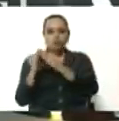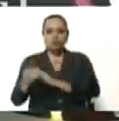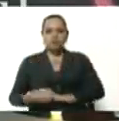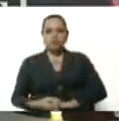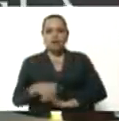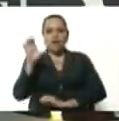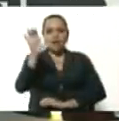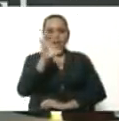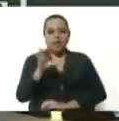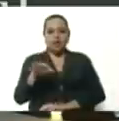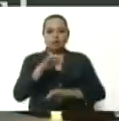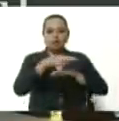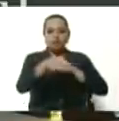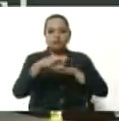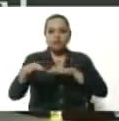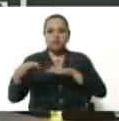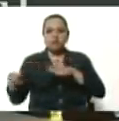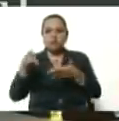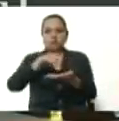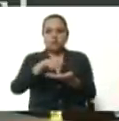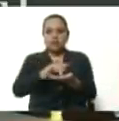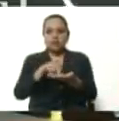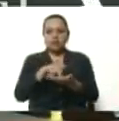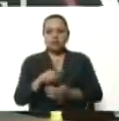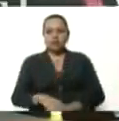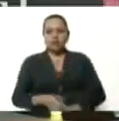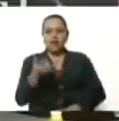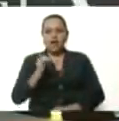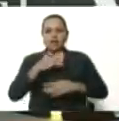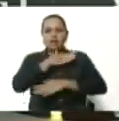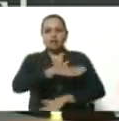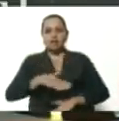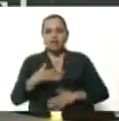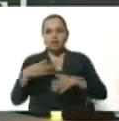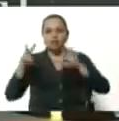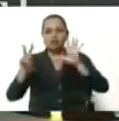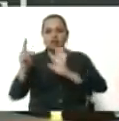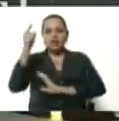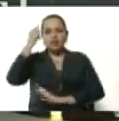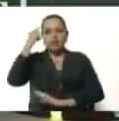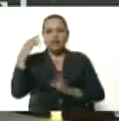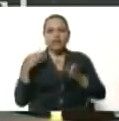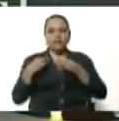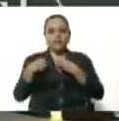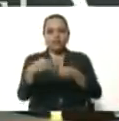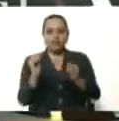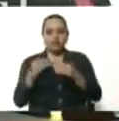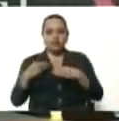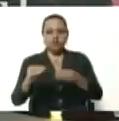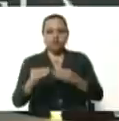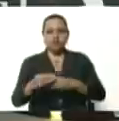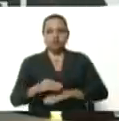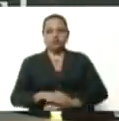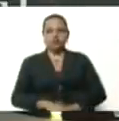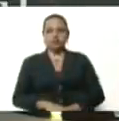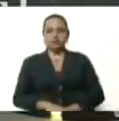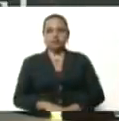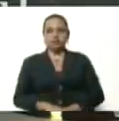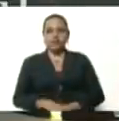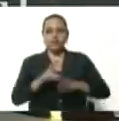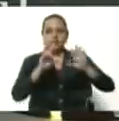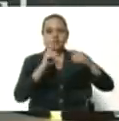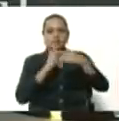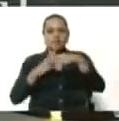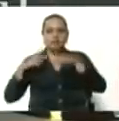estados, municipios, parroquias están disfrutando sus 7 días de flexibilización, del